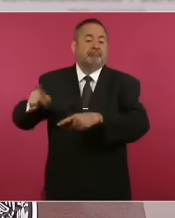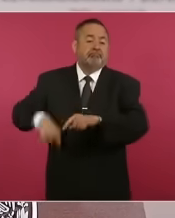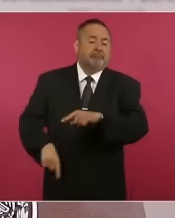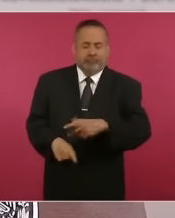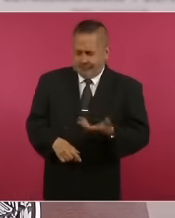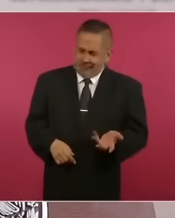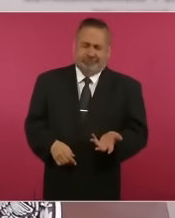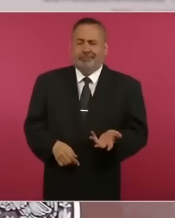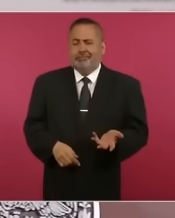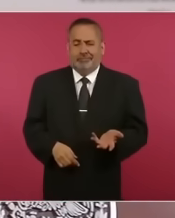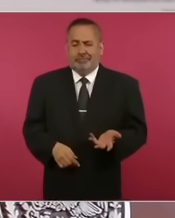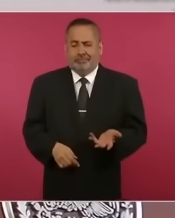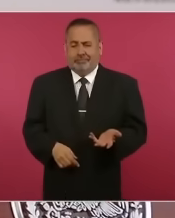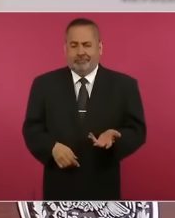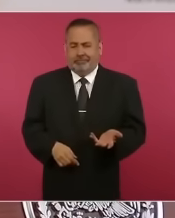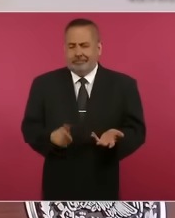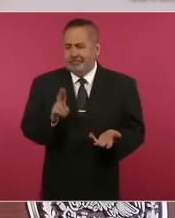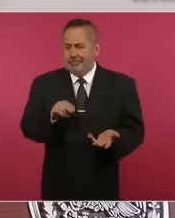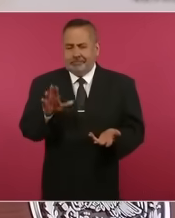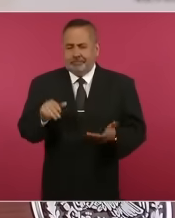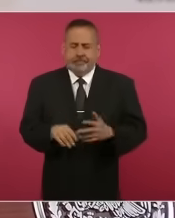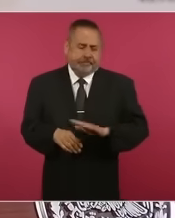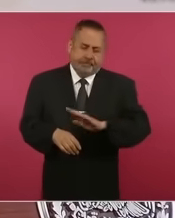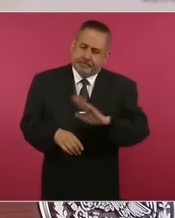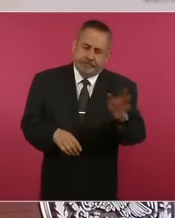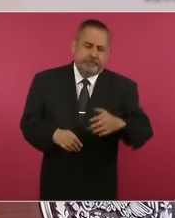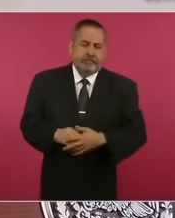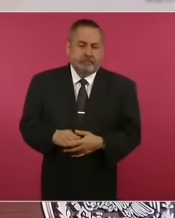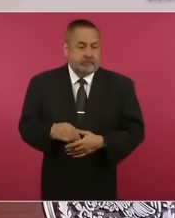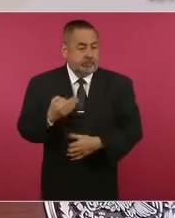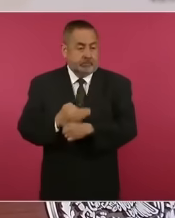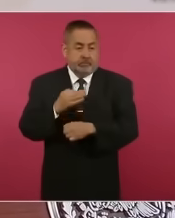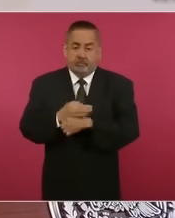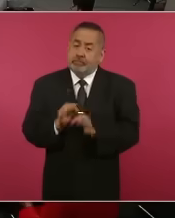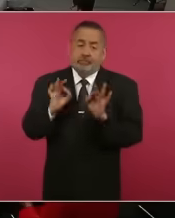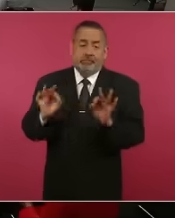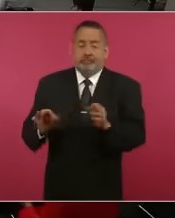Entonces, sí, no debemos quejarnos.